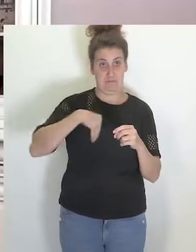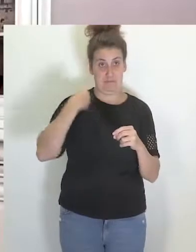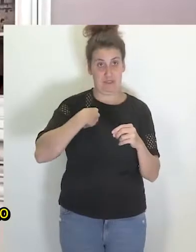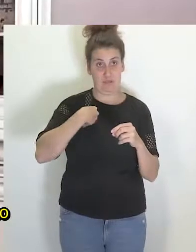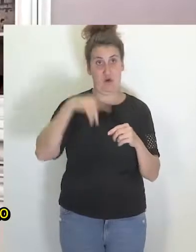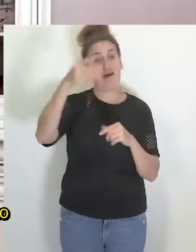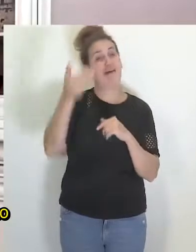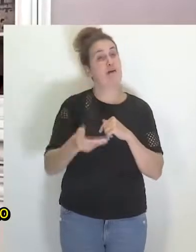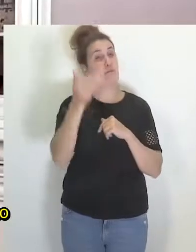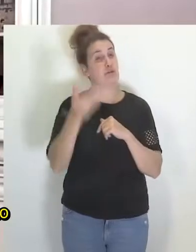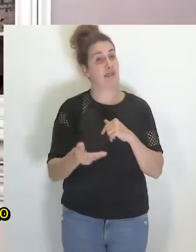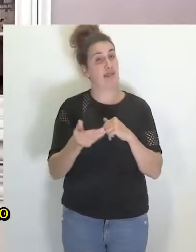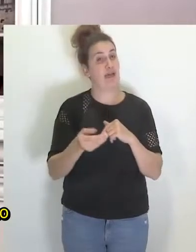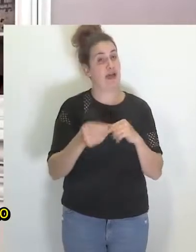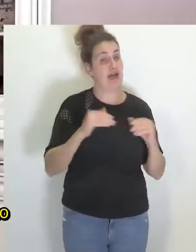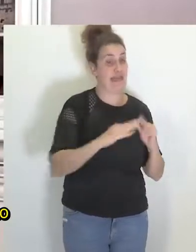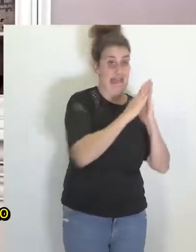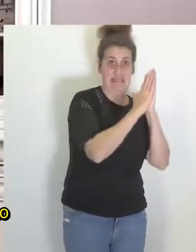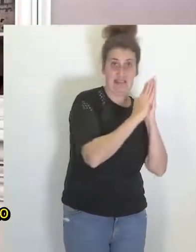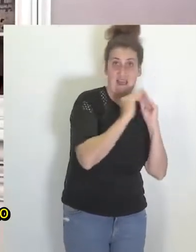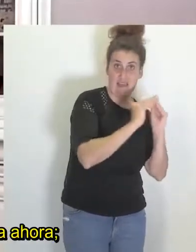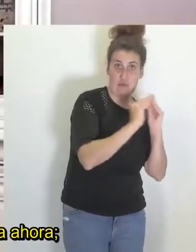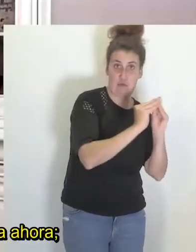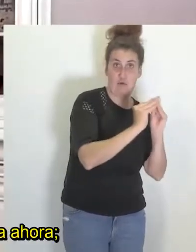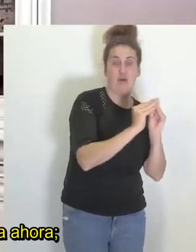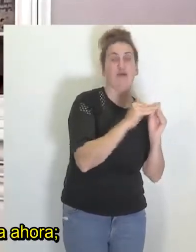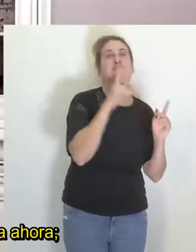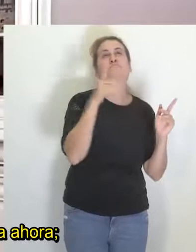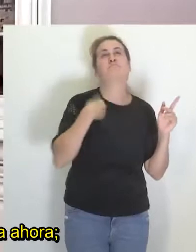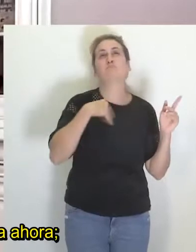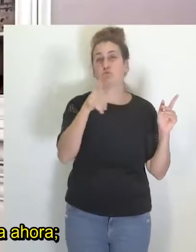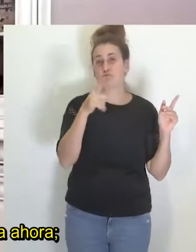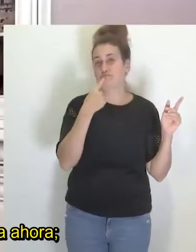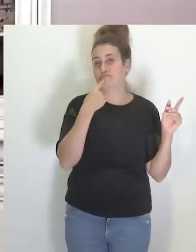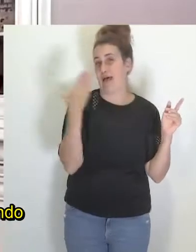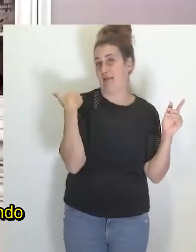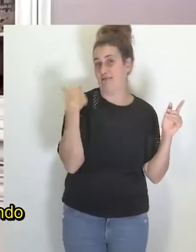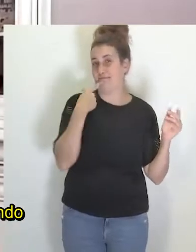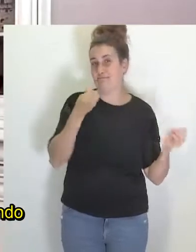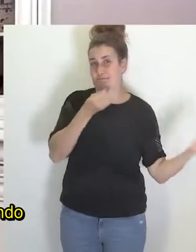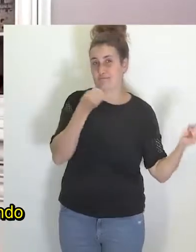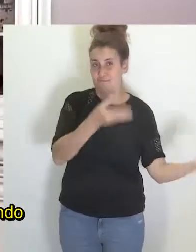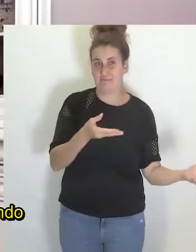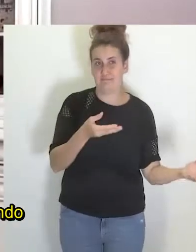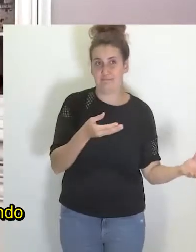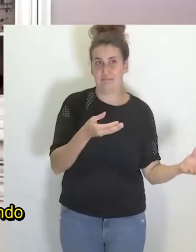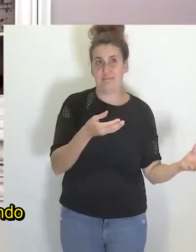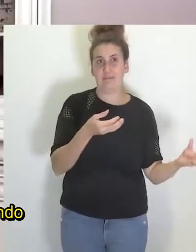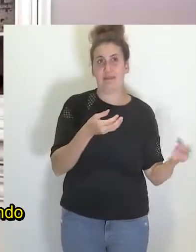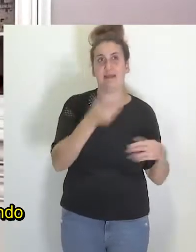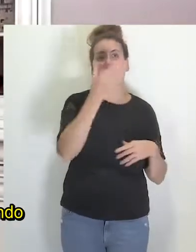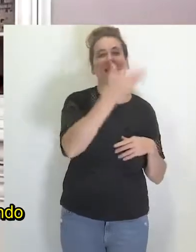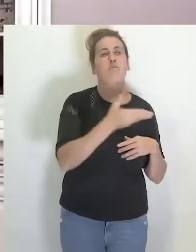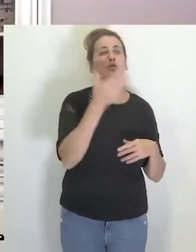Dentro de todo este debate, la importancia de lo que hizo la Iglesia para mí es lo que tú has mencionado hasta ahora, la importancia que está teniendo en la